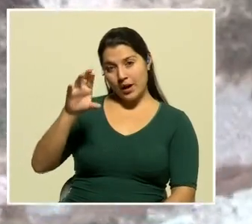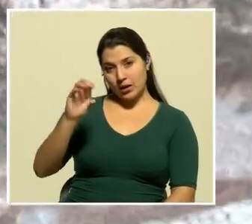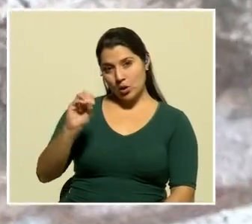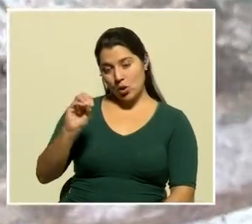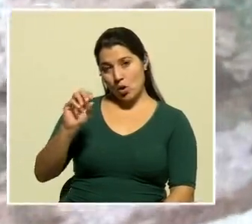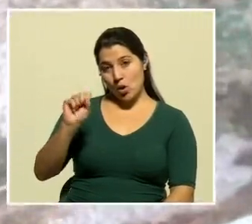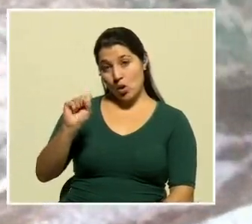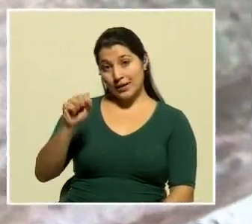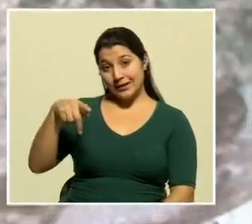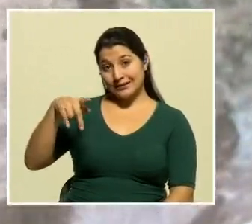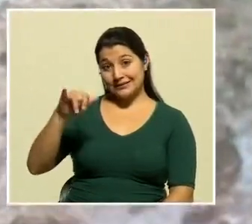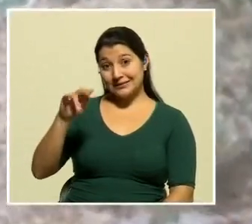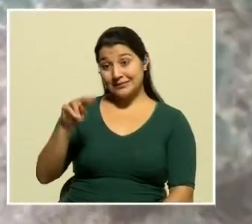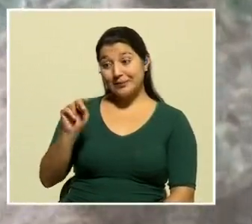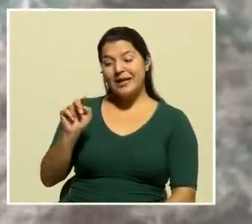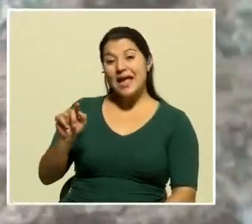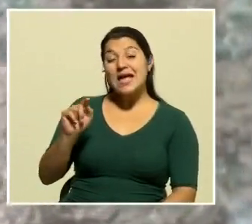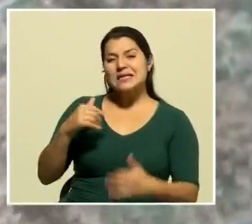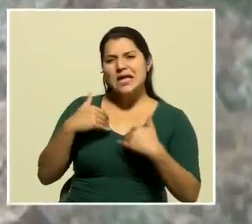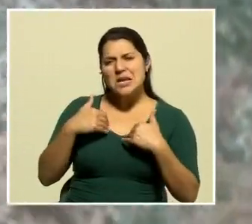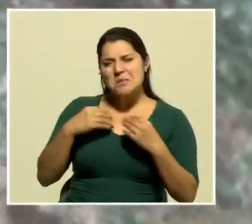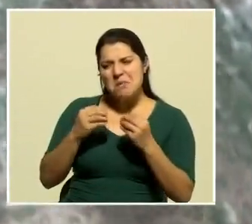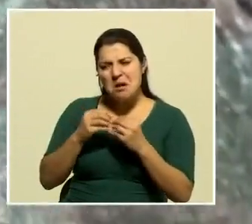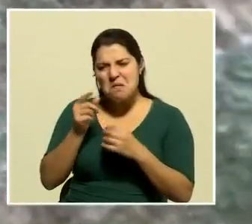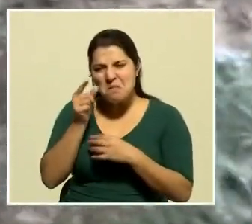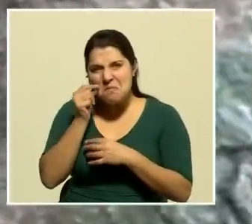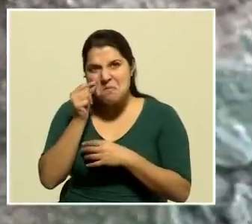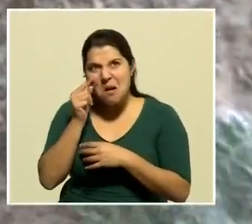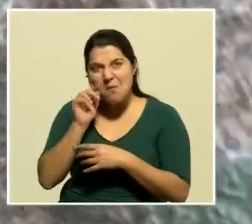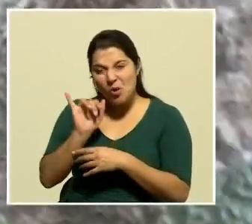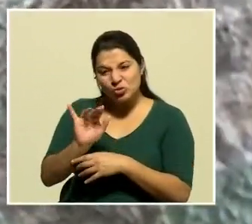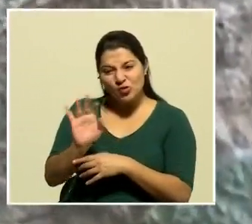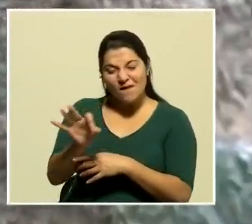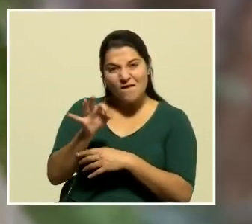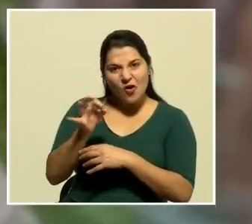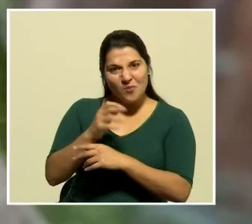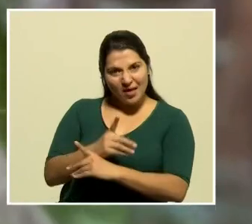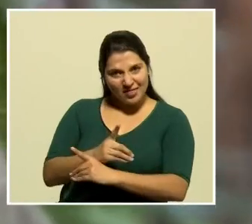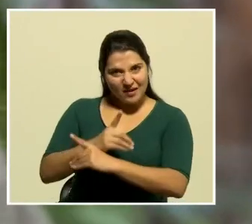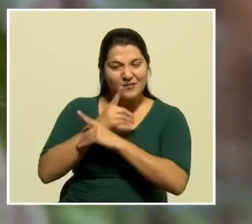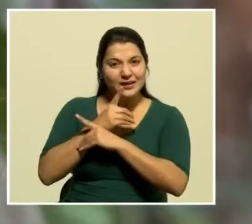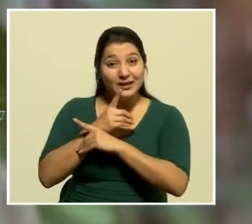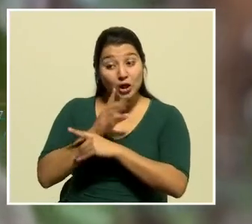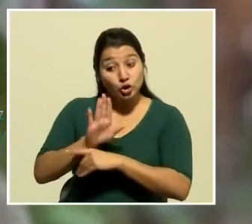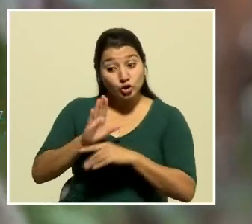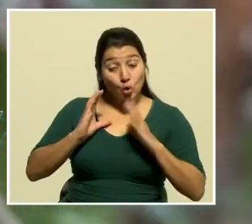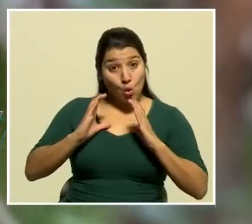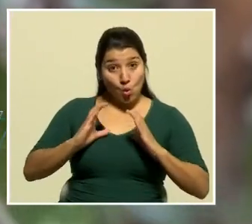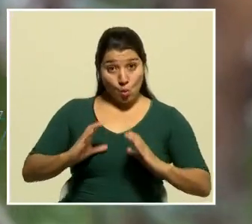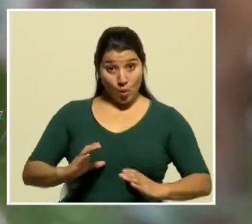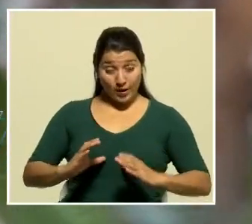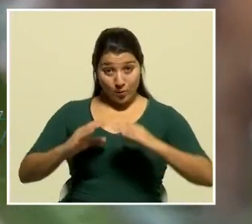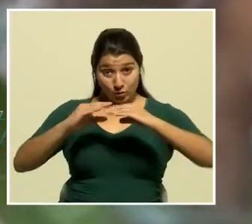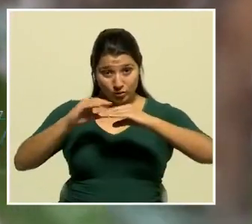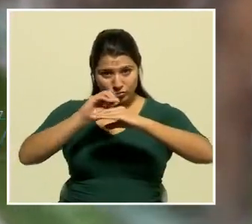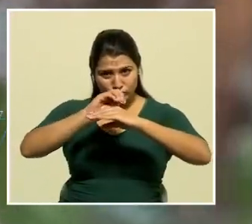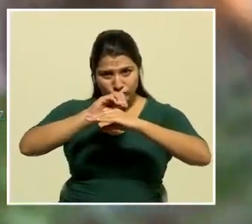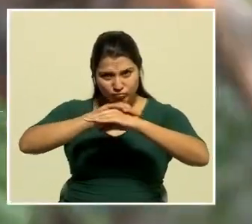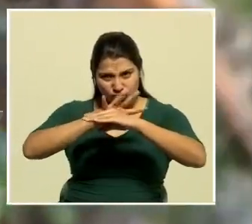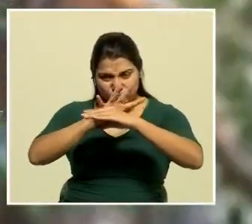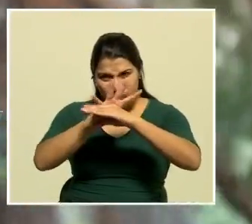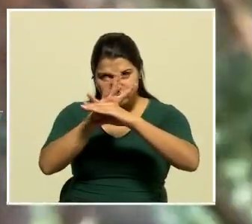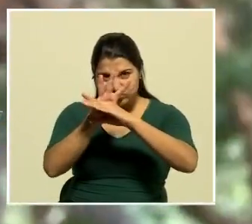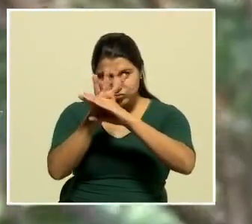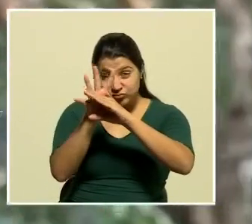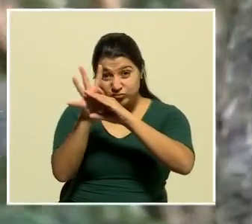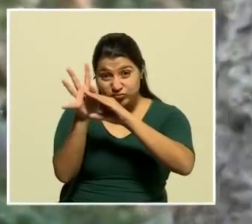tropical. Este es uno de los mamíferos más curiosos por su sistema de defensa. Su cuerpo está cubierto por unas estructuras